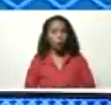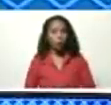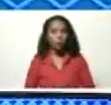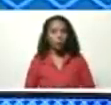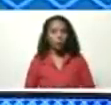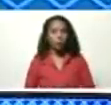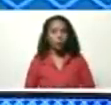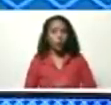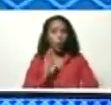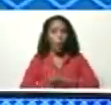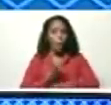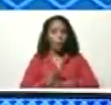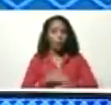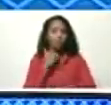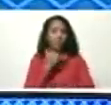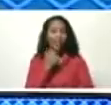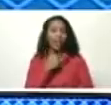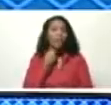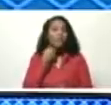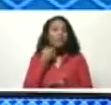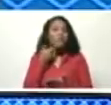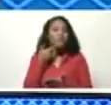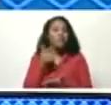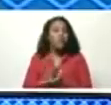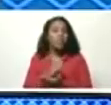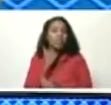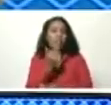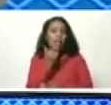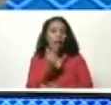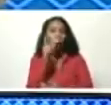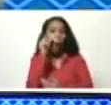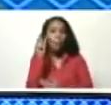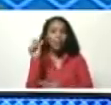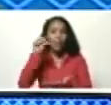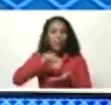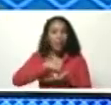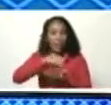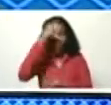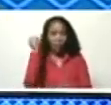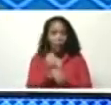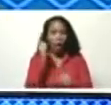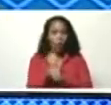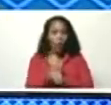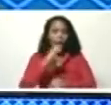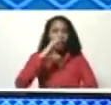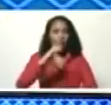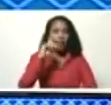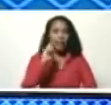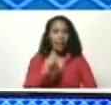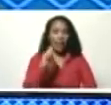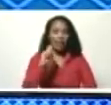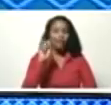lo que era ya casi un cadáver insepulto, la Central de Trabajadores de Venezuela, la CTV, la